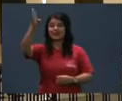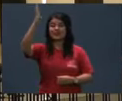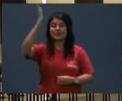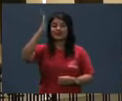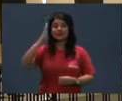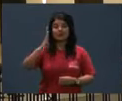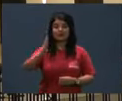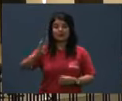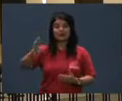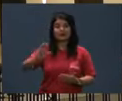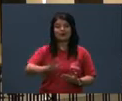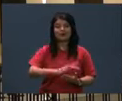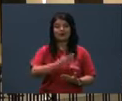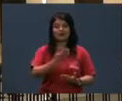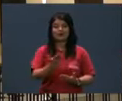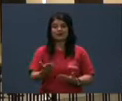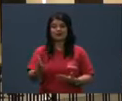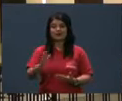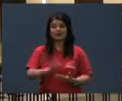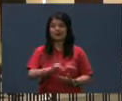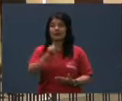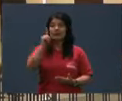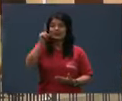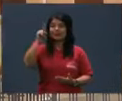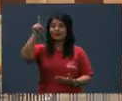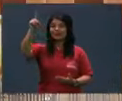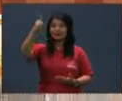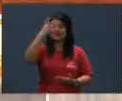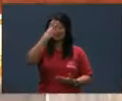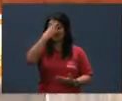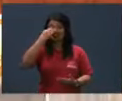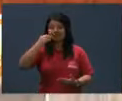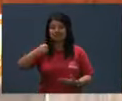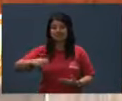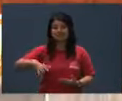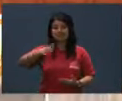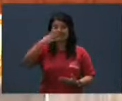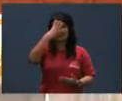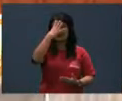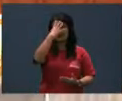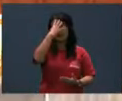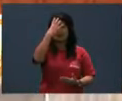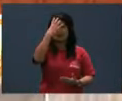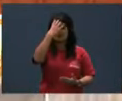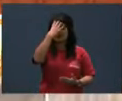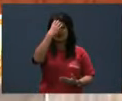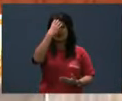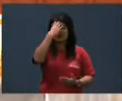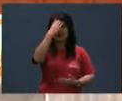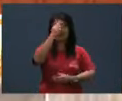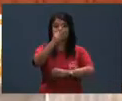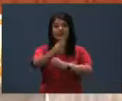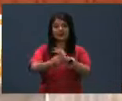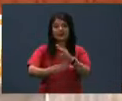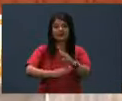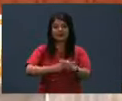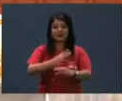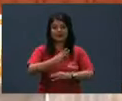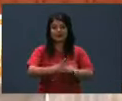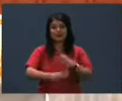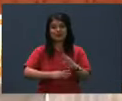Cordero de Dios, tú que quitas el pecado del